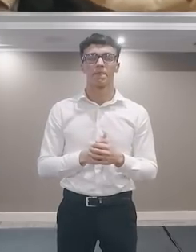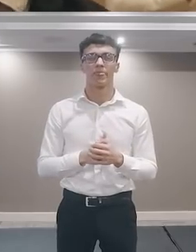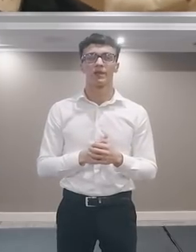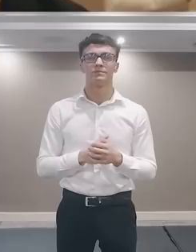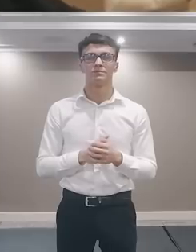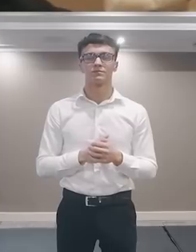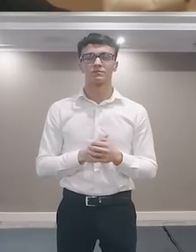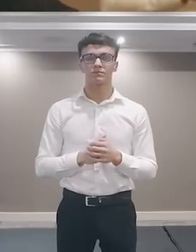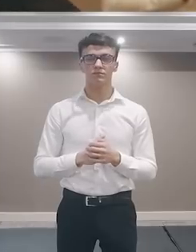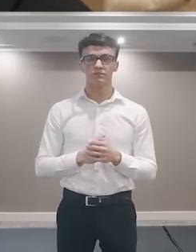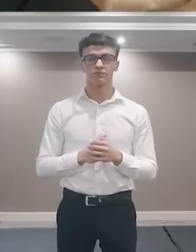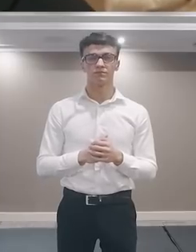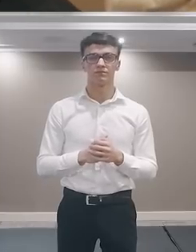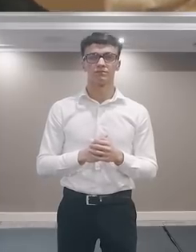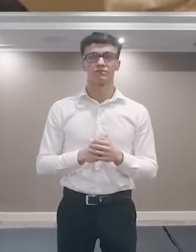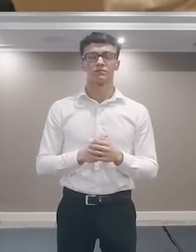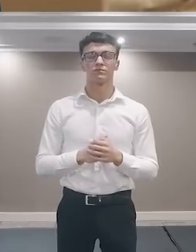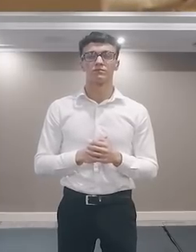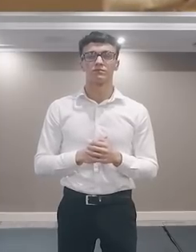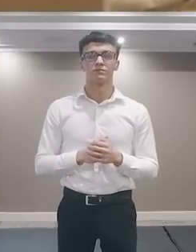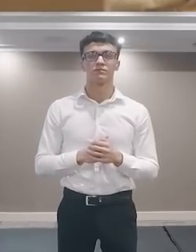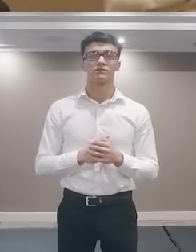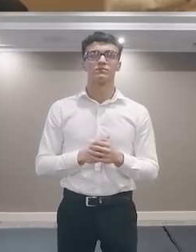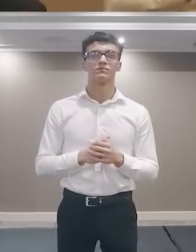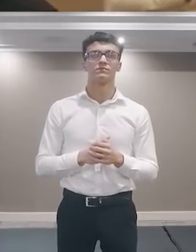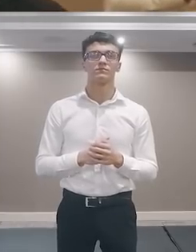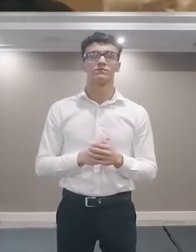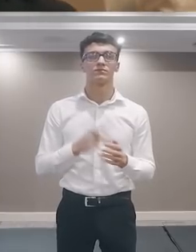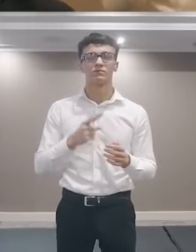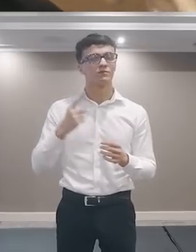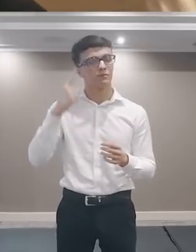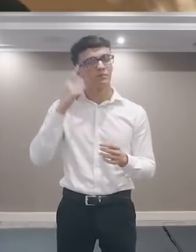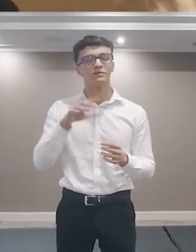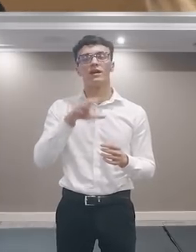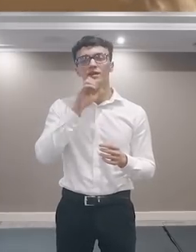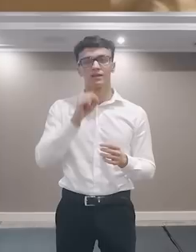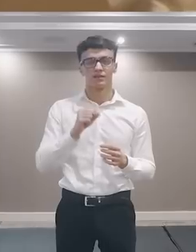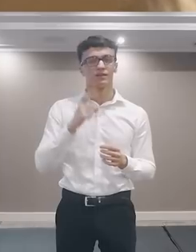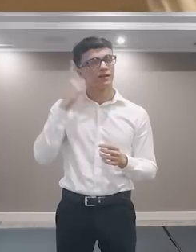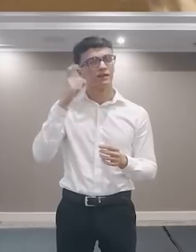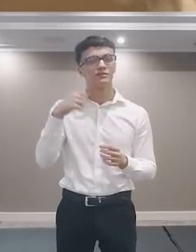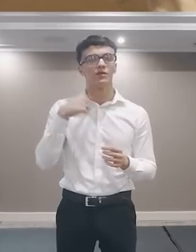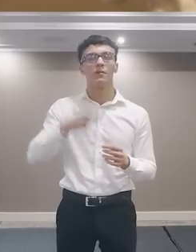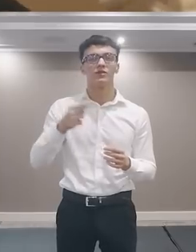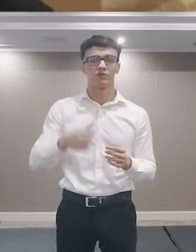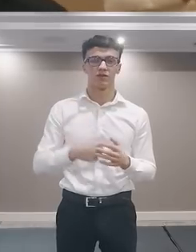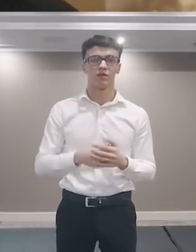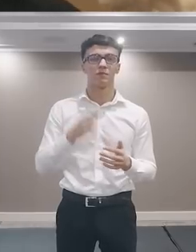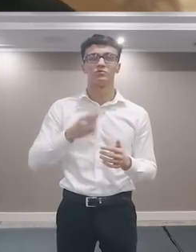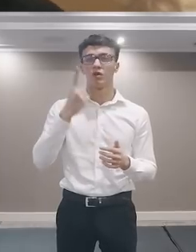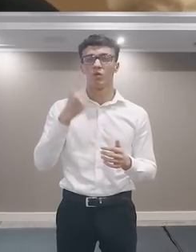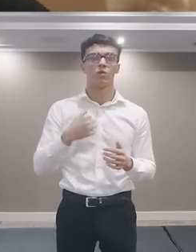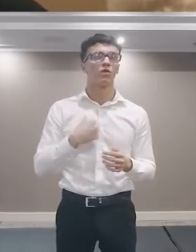personas adivinar qué persona era yo persona número uno quiero empezar a move ya heart donde me